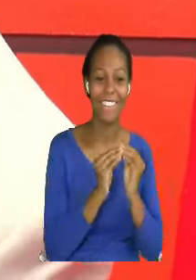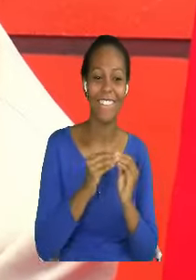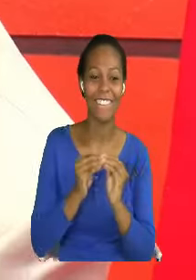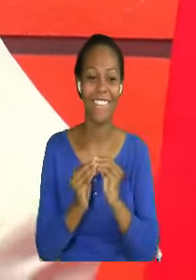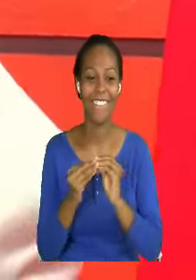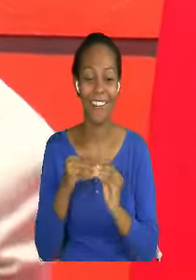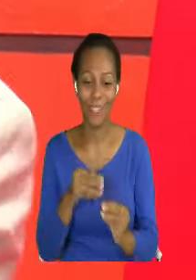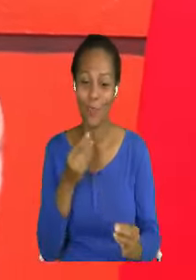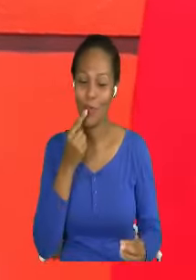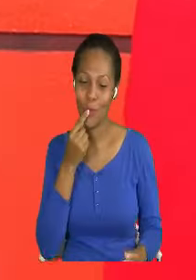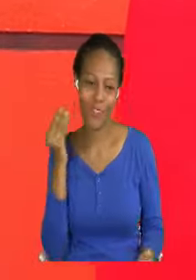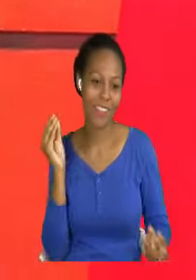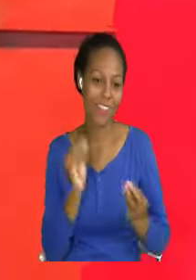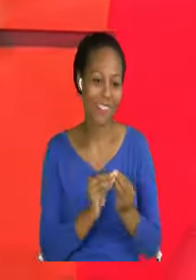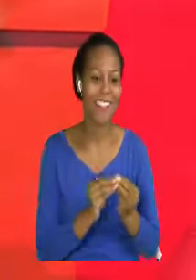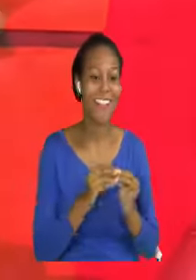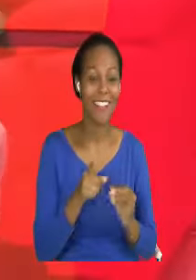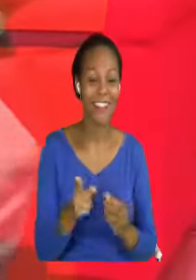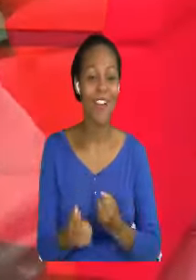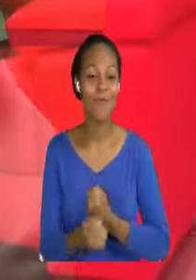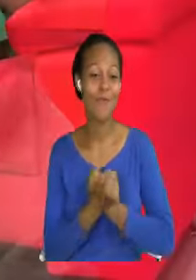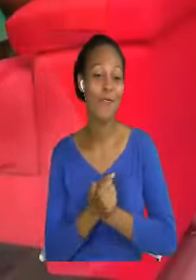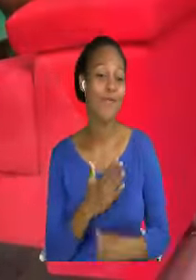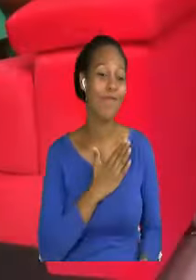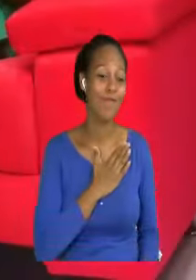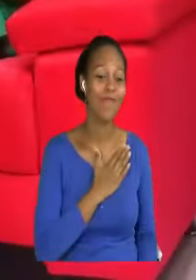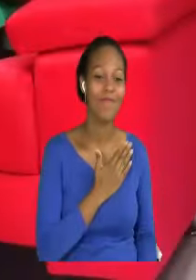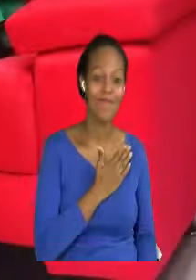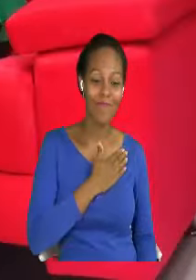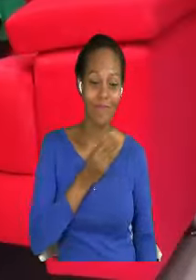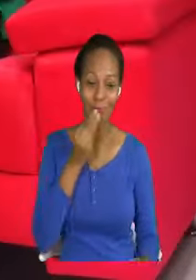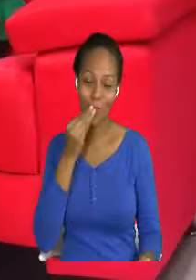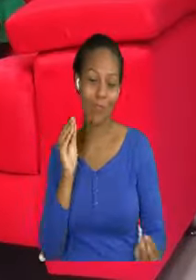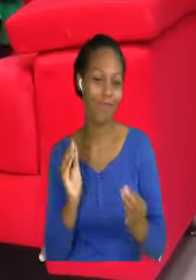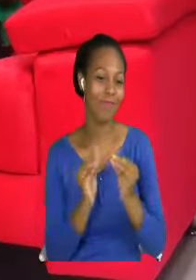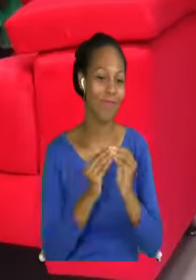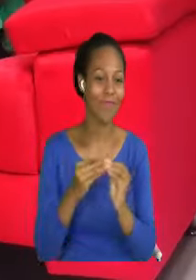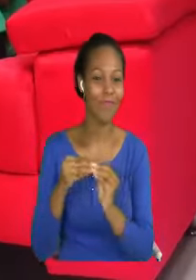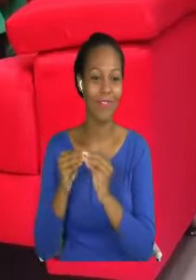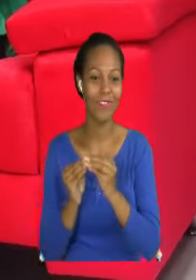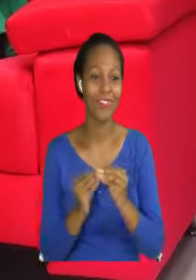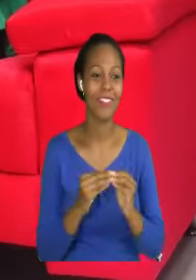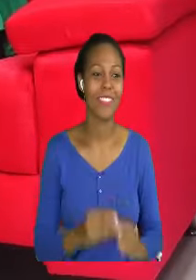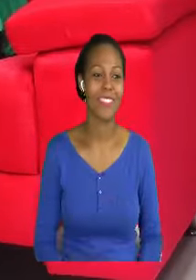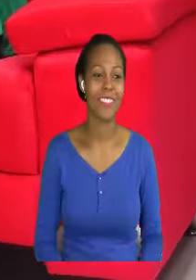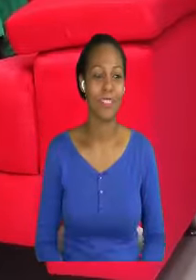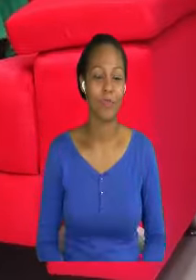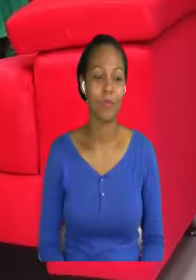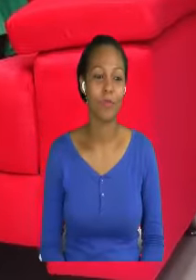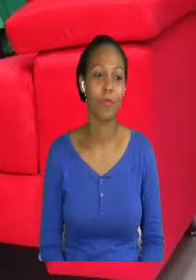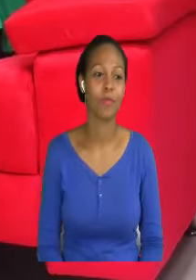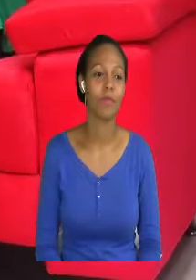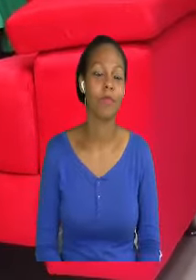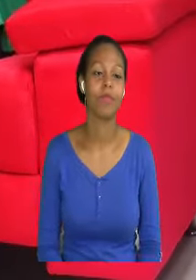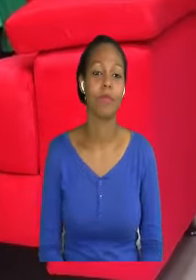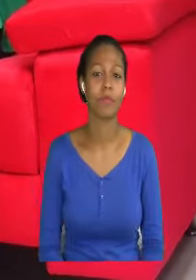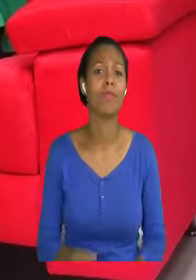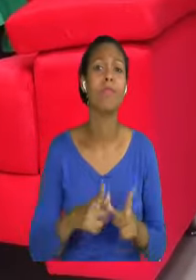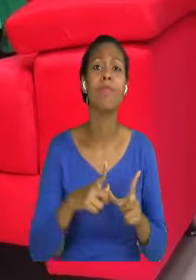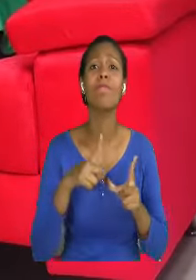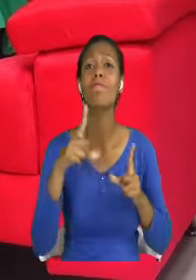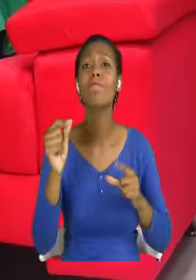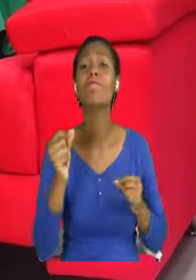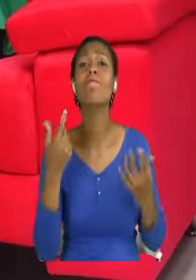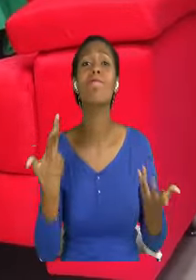para darte un besito, mi amor, para darte un besito. Ay, sé que te encuentras lejos, que ahorita no